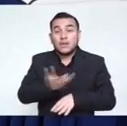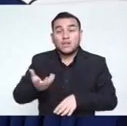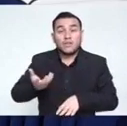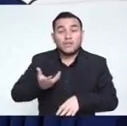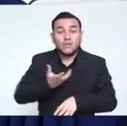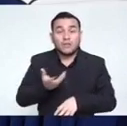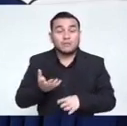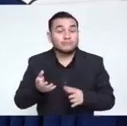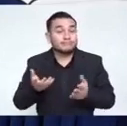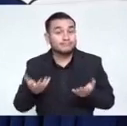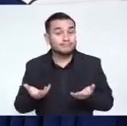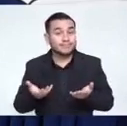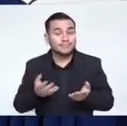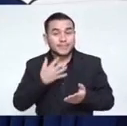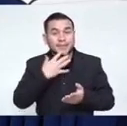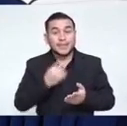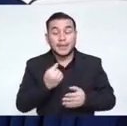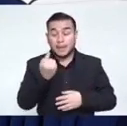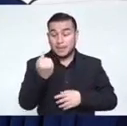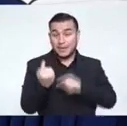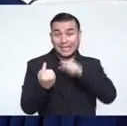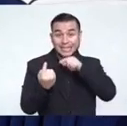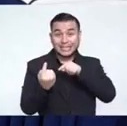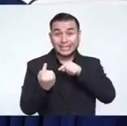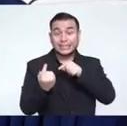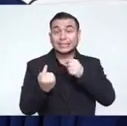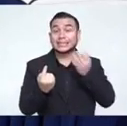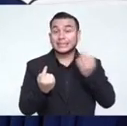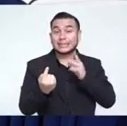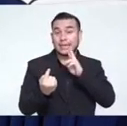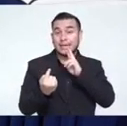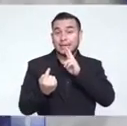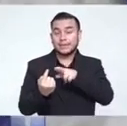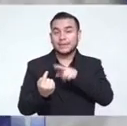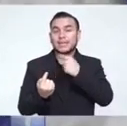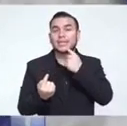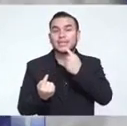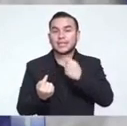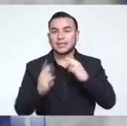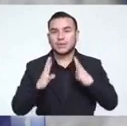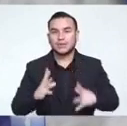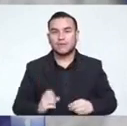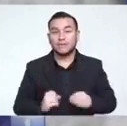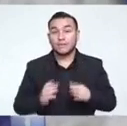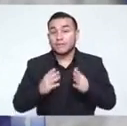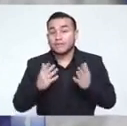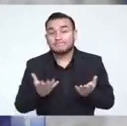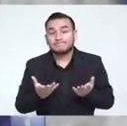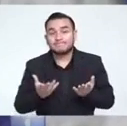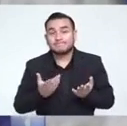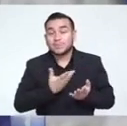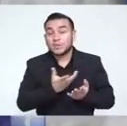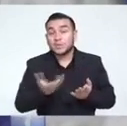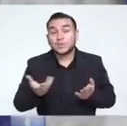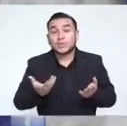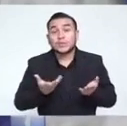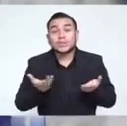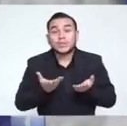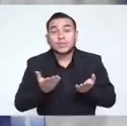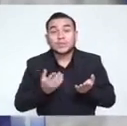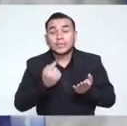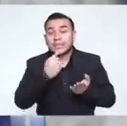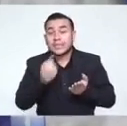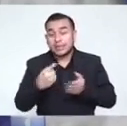absolutamente todo, esa gente necesita respuesta rápida del gobierno. Y está en manos de